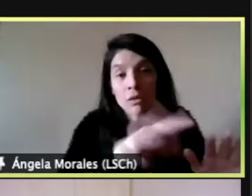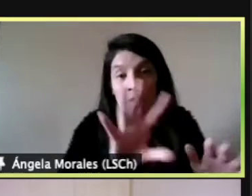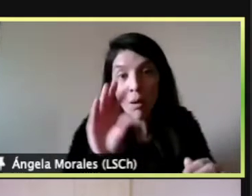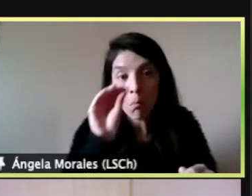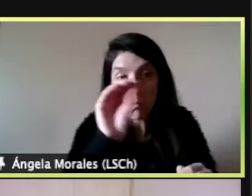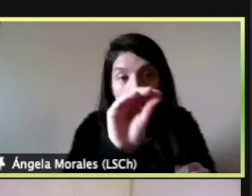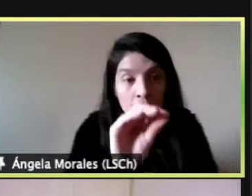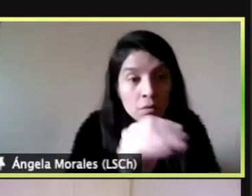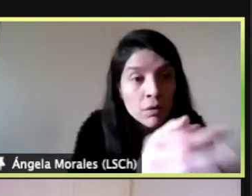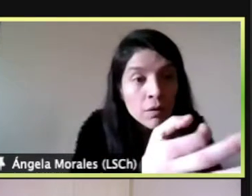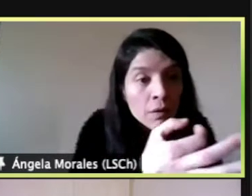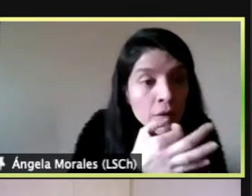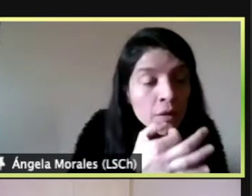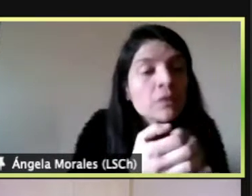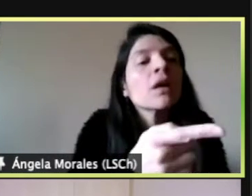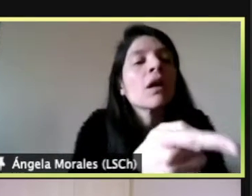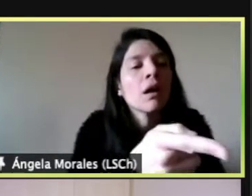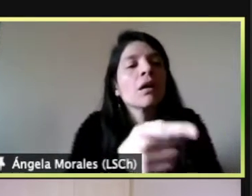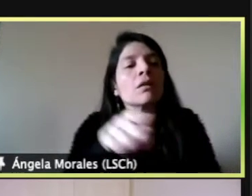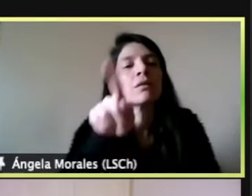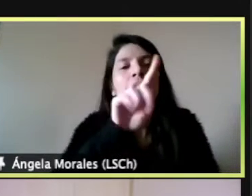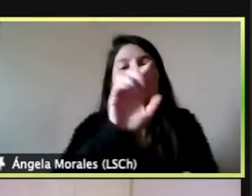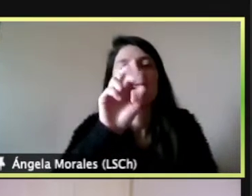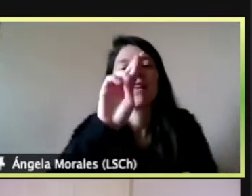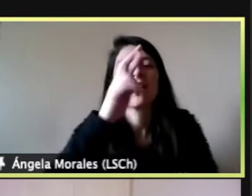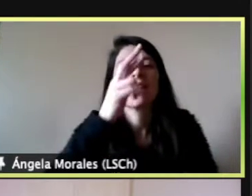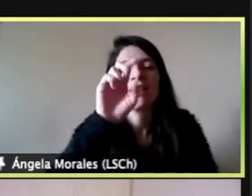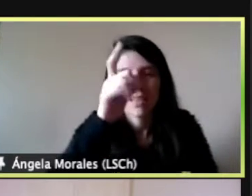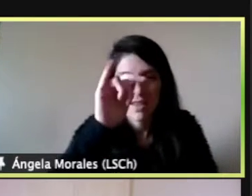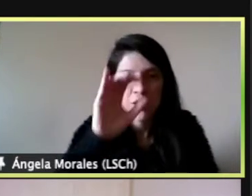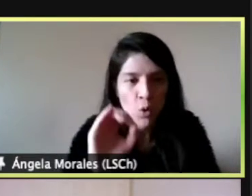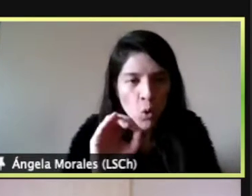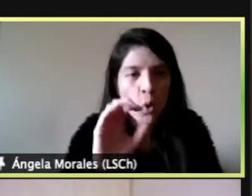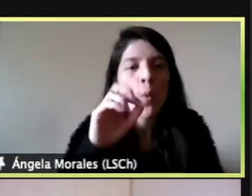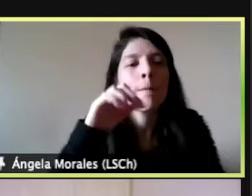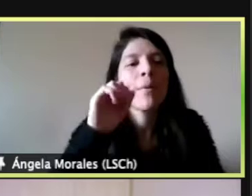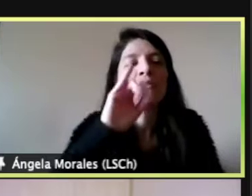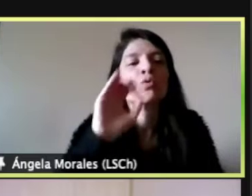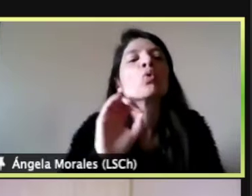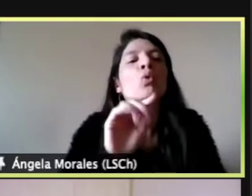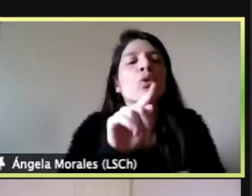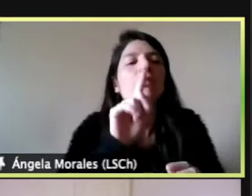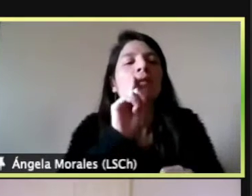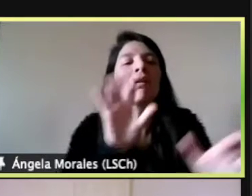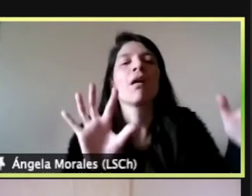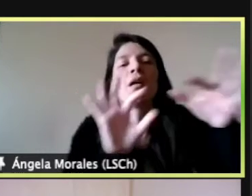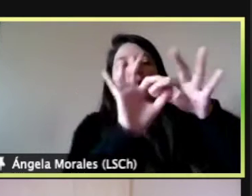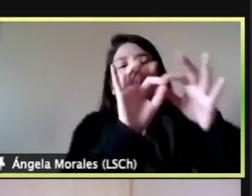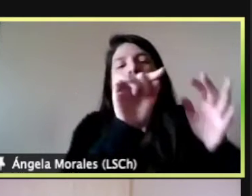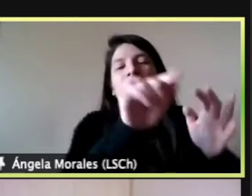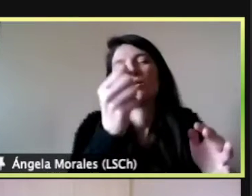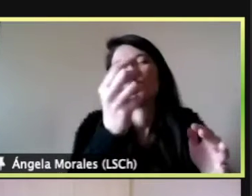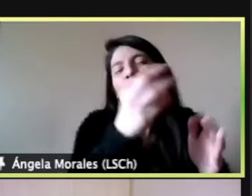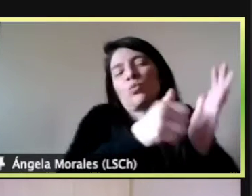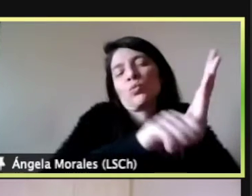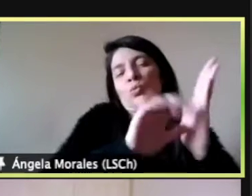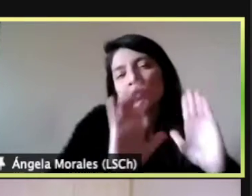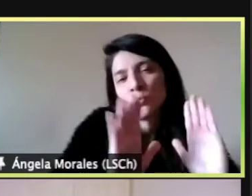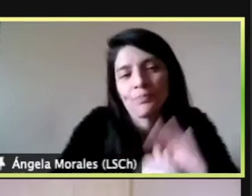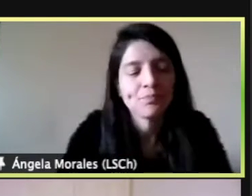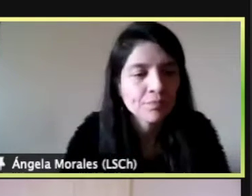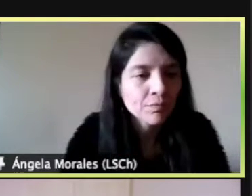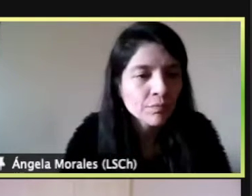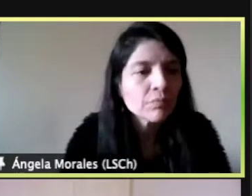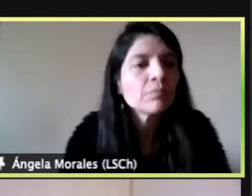Sergio Paso, el que corresponde a ese valor. ¿Ya? Entonces ahora nosotros podemos buscar la